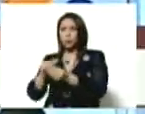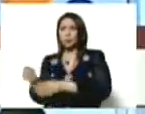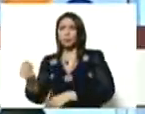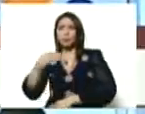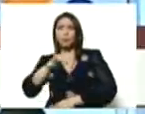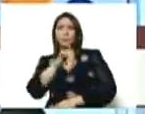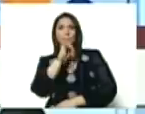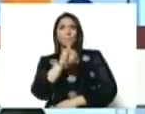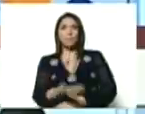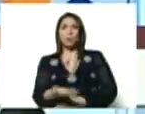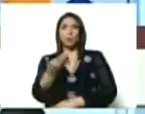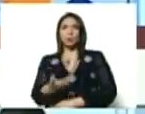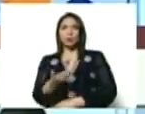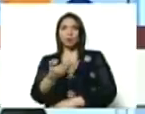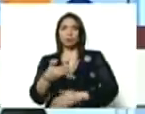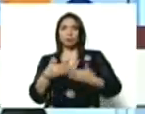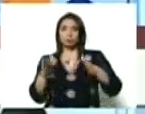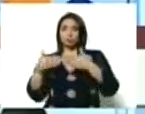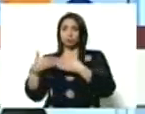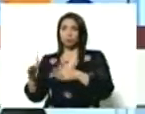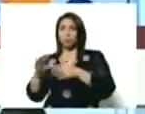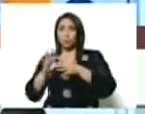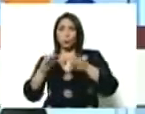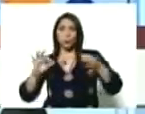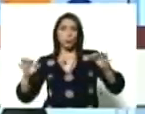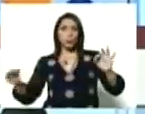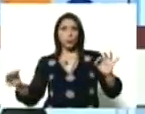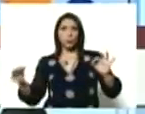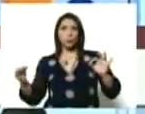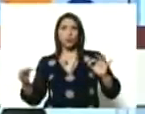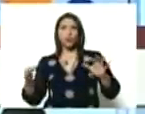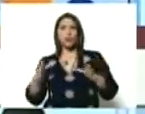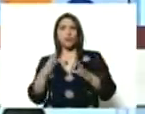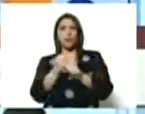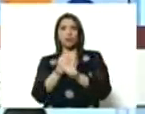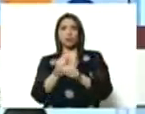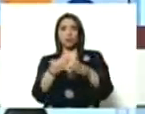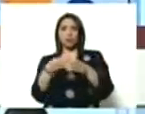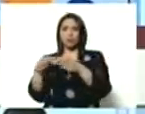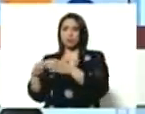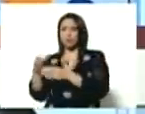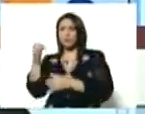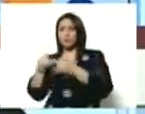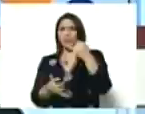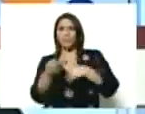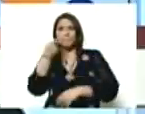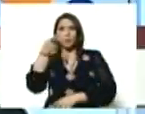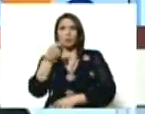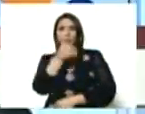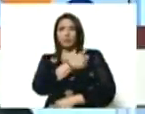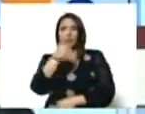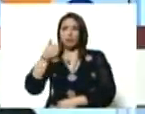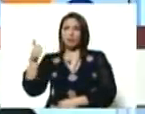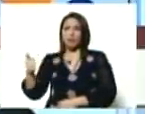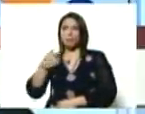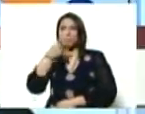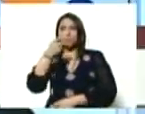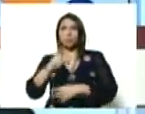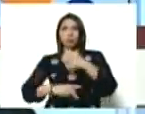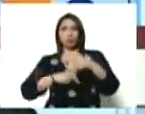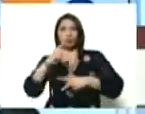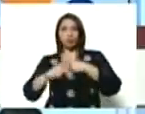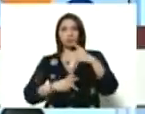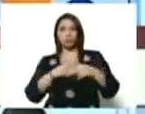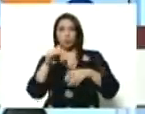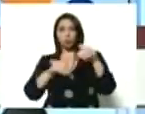importante, que se garantiza la cadena de confianza a las organizaciones con fines políticos, que en cada proceso de auditoría serán ustedes los que